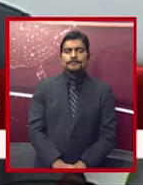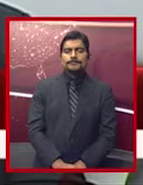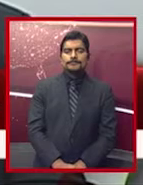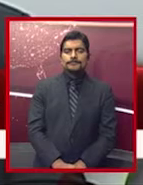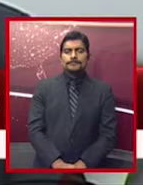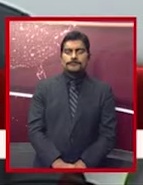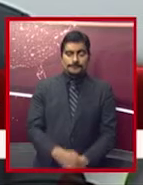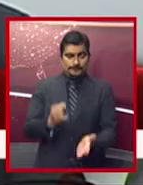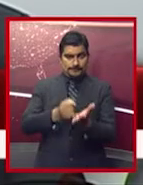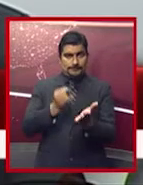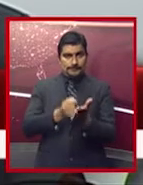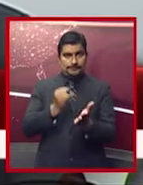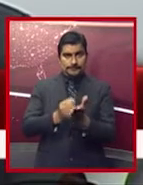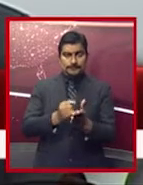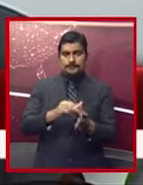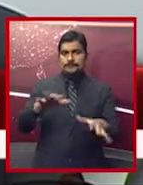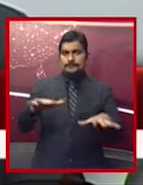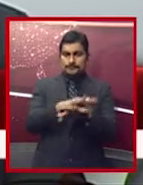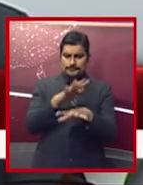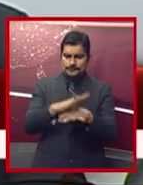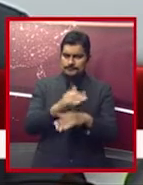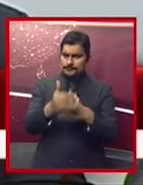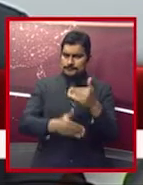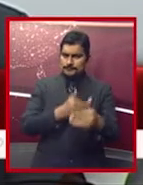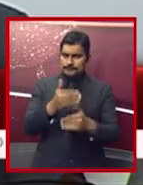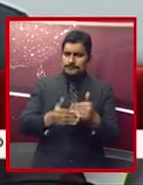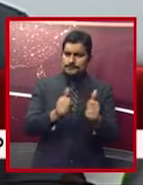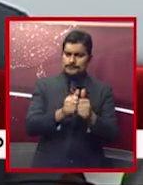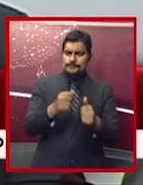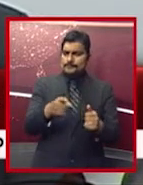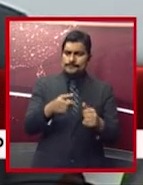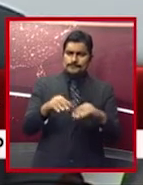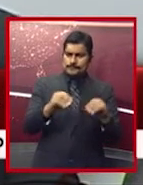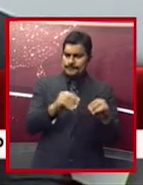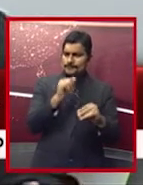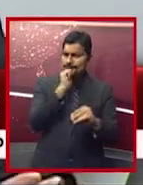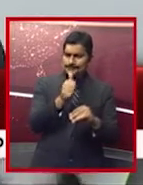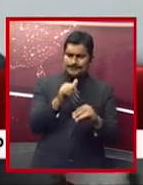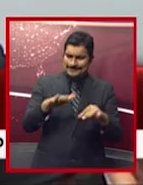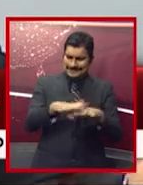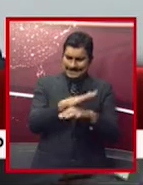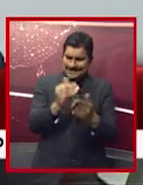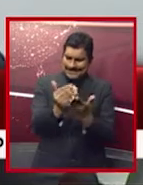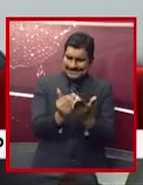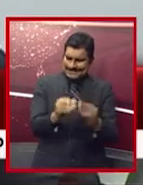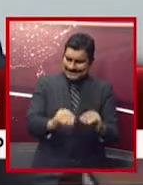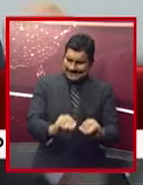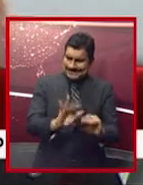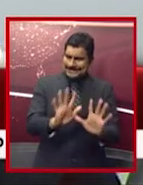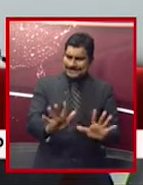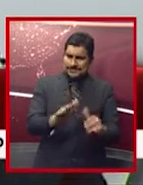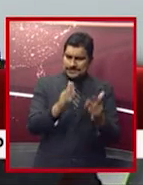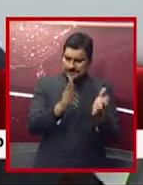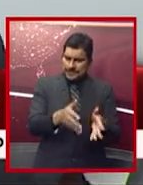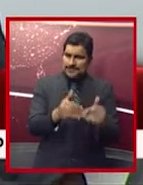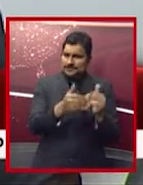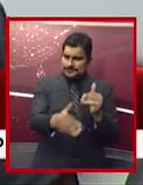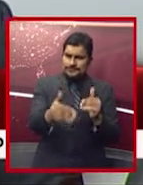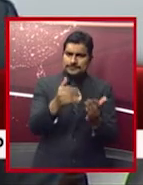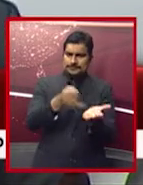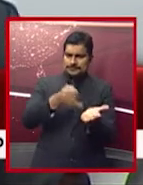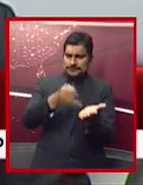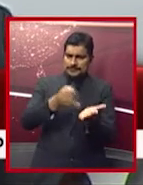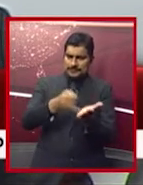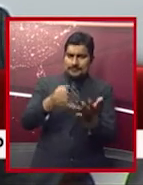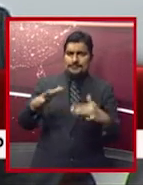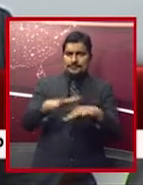Los impuestos no se han movido, no ha habido una modificación y el impuesto no es